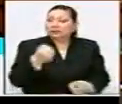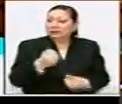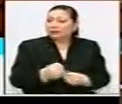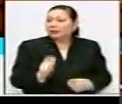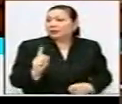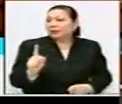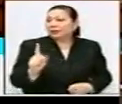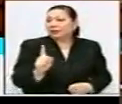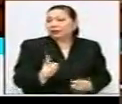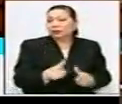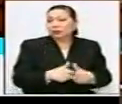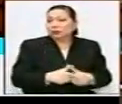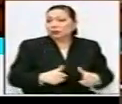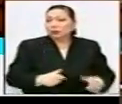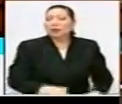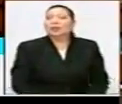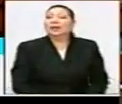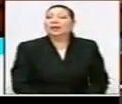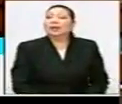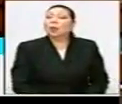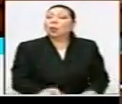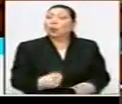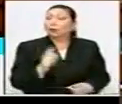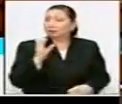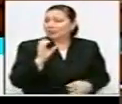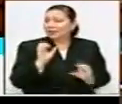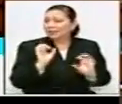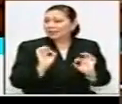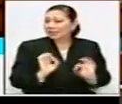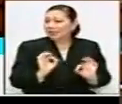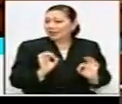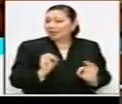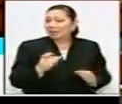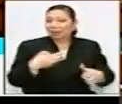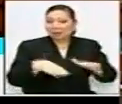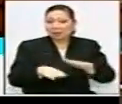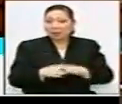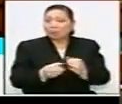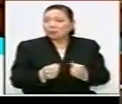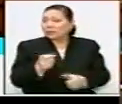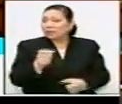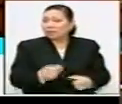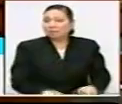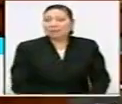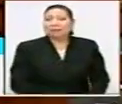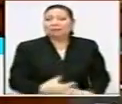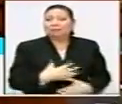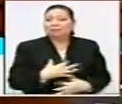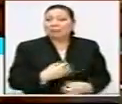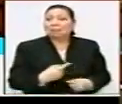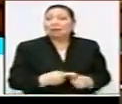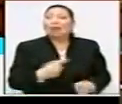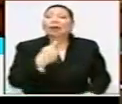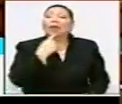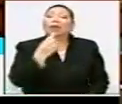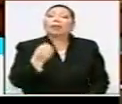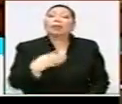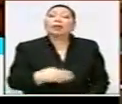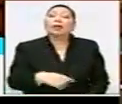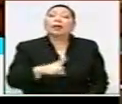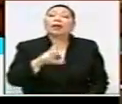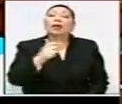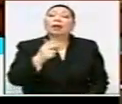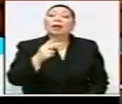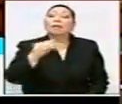cada uno de los lugares donde visitamos, porque siempre tienen gente metida ahí, mucha gente interesada. A ver qué nos digan del caso de